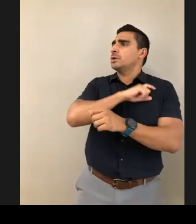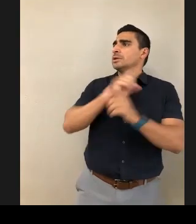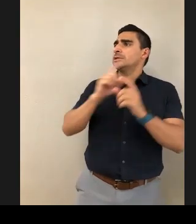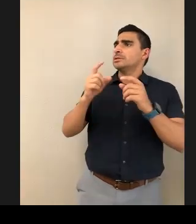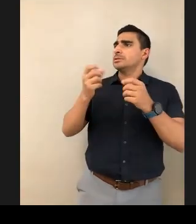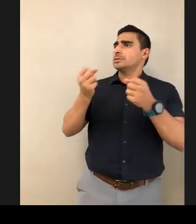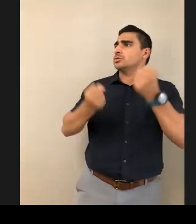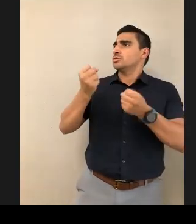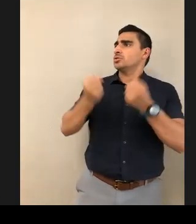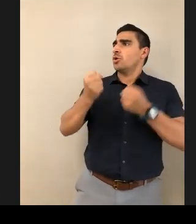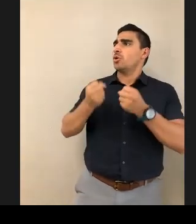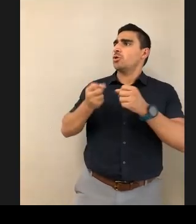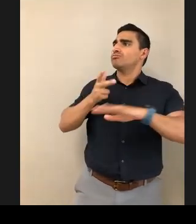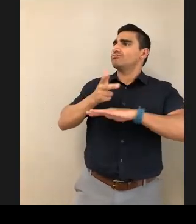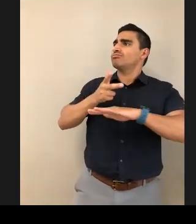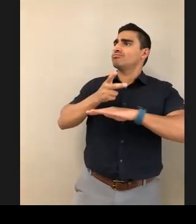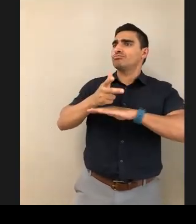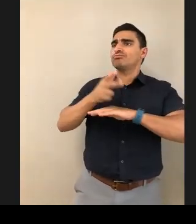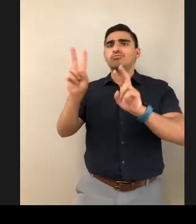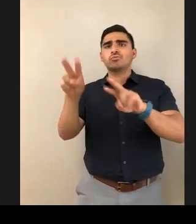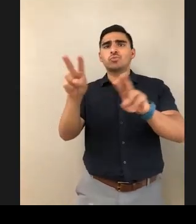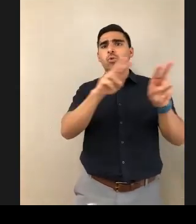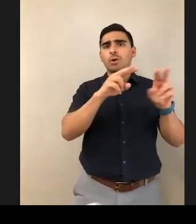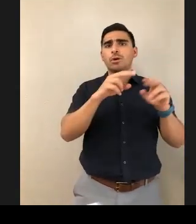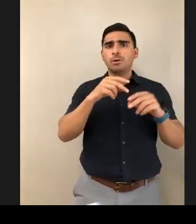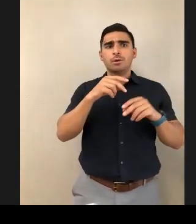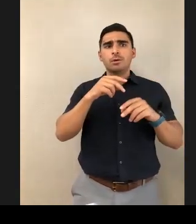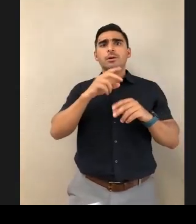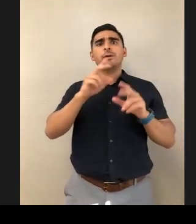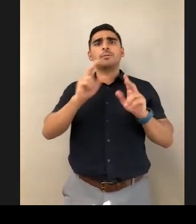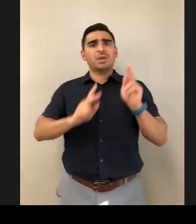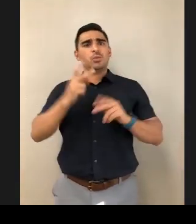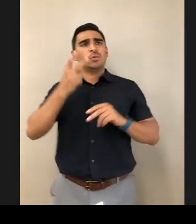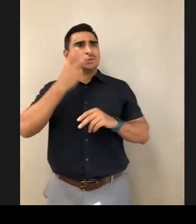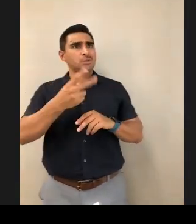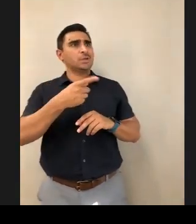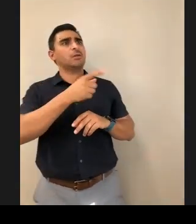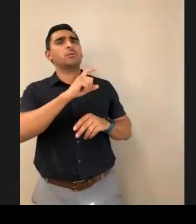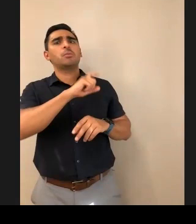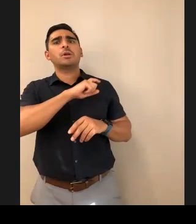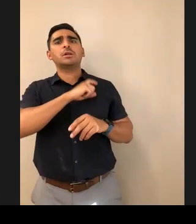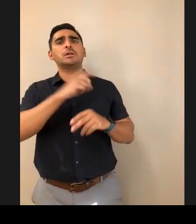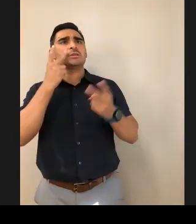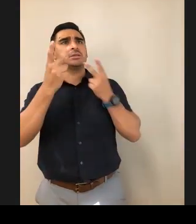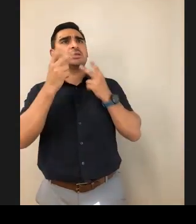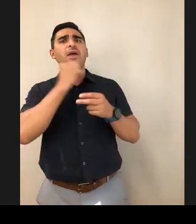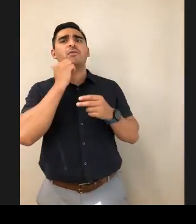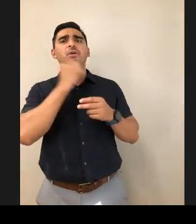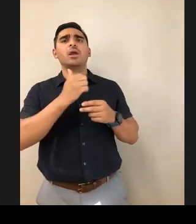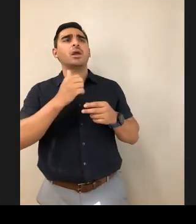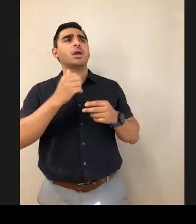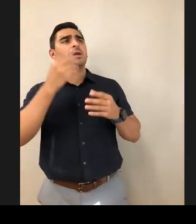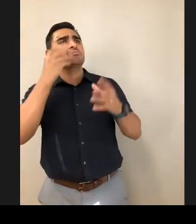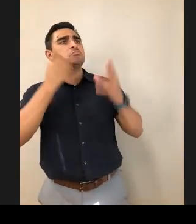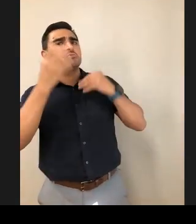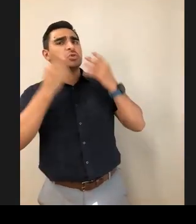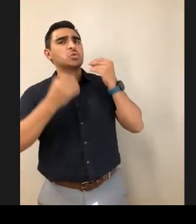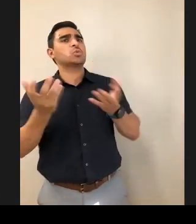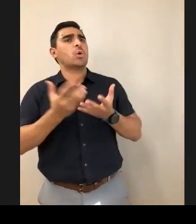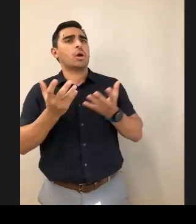subirse al carro de la policía y hacer un recorrido y darse una idea de a lo que se enfrenta la